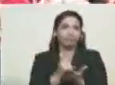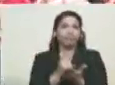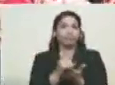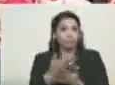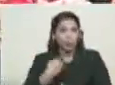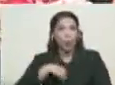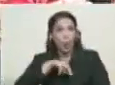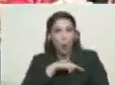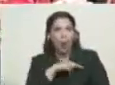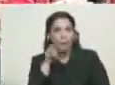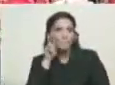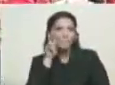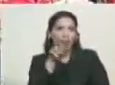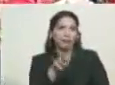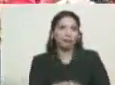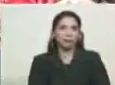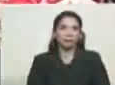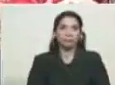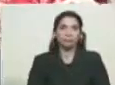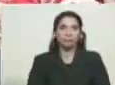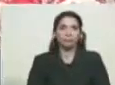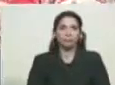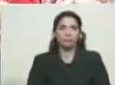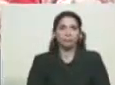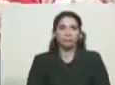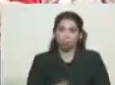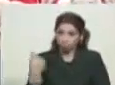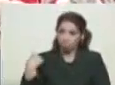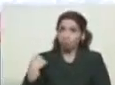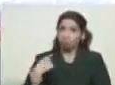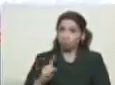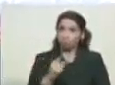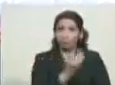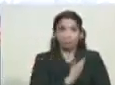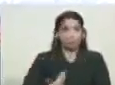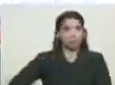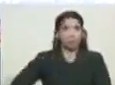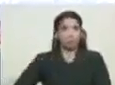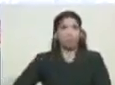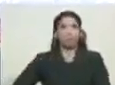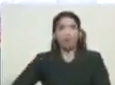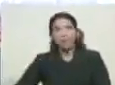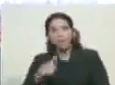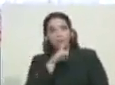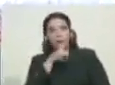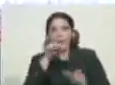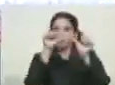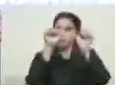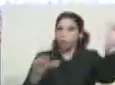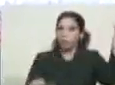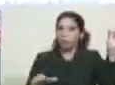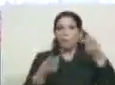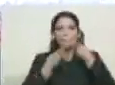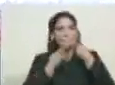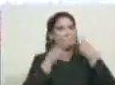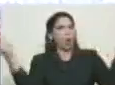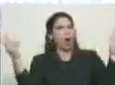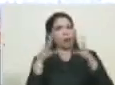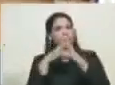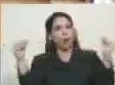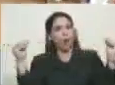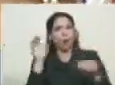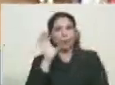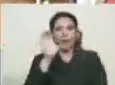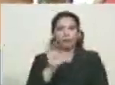Fuimos a ver. Y tenemos ya, el presidente tiene una información bien detallada, que se la dará a todo el país en su